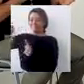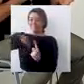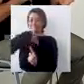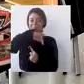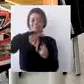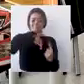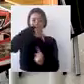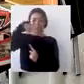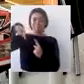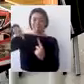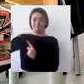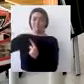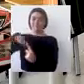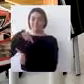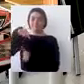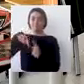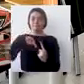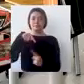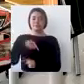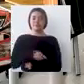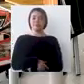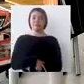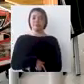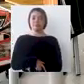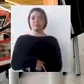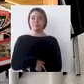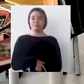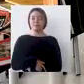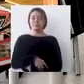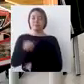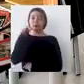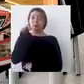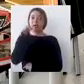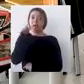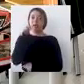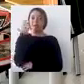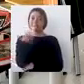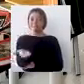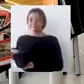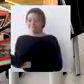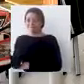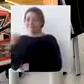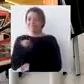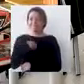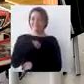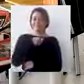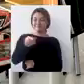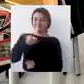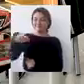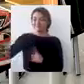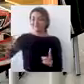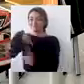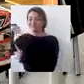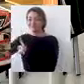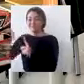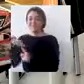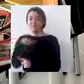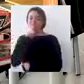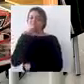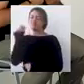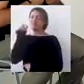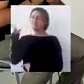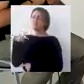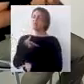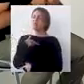está llevando de un lado para otro bebidas. ¿Qué haces? Cuando yo le pregunto al personaje